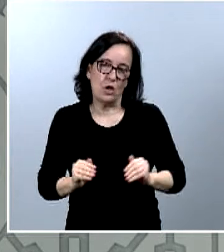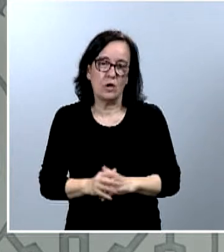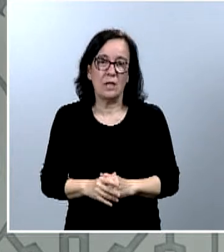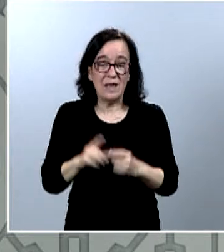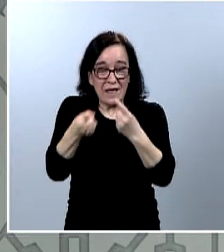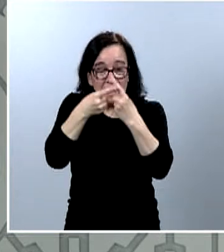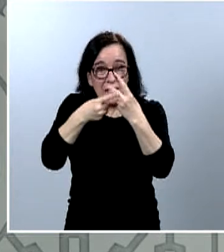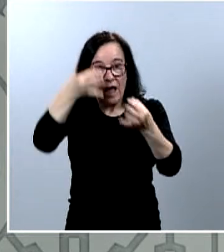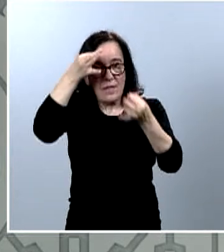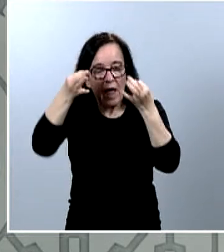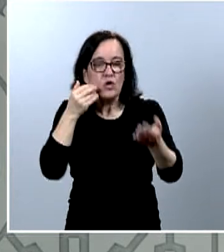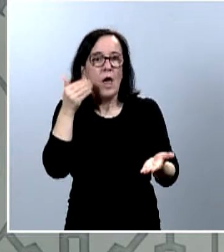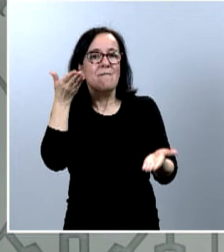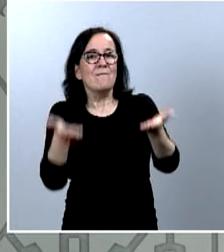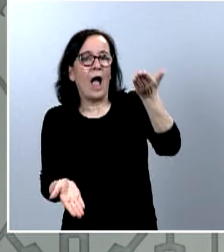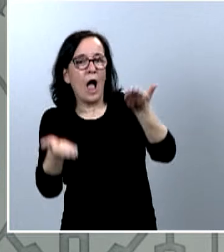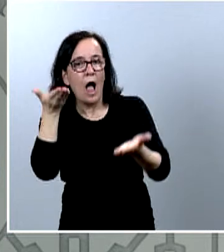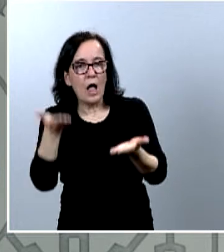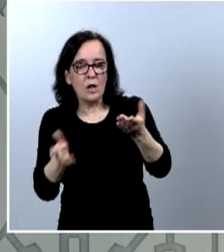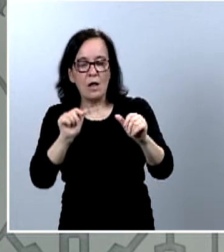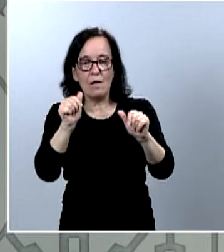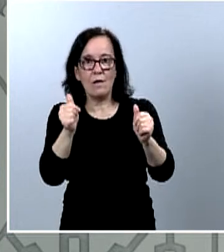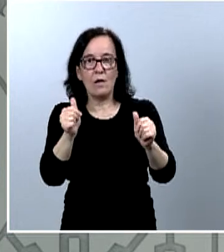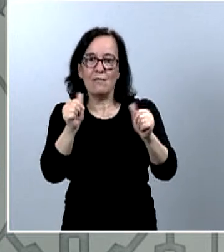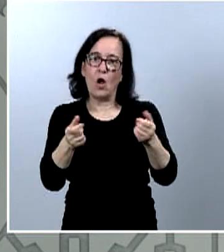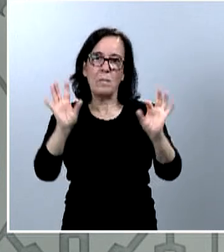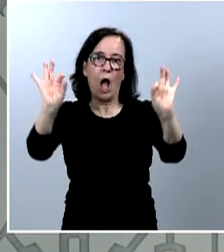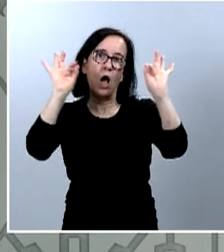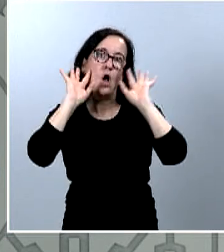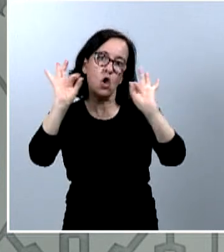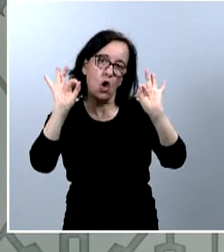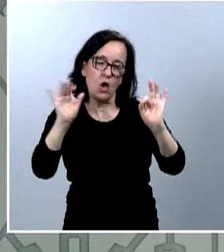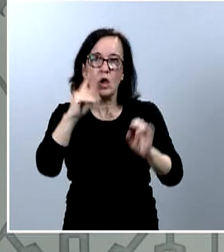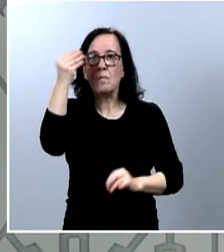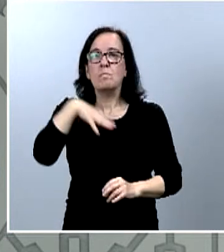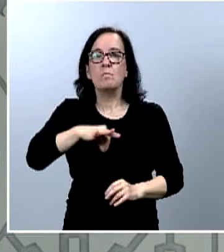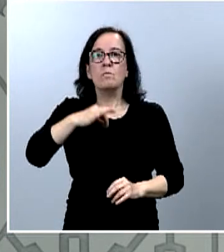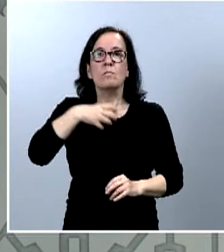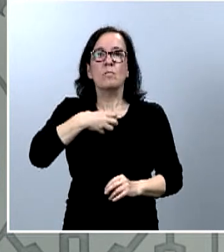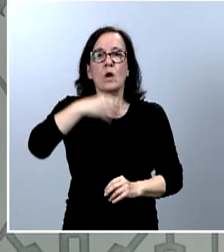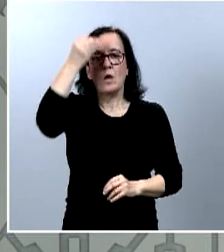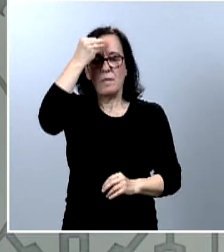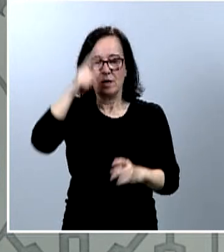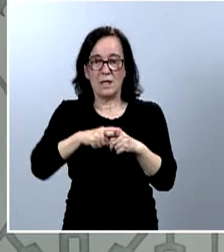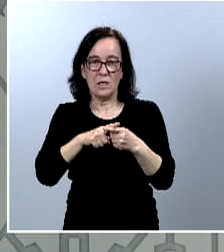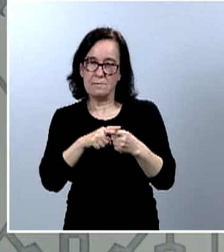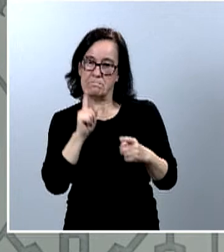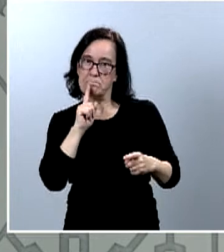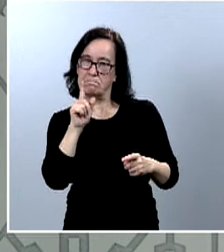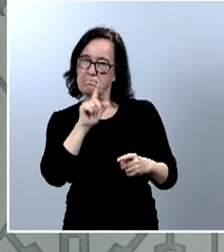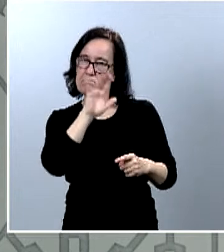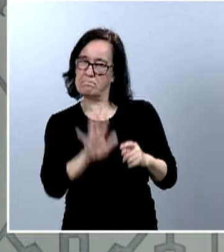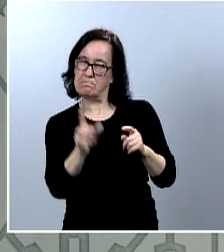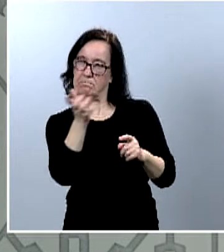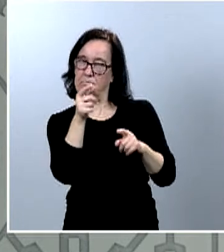tienen que valorar de la forma más coherente posible. No podemos pensar que un cuadro sospechoso es igual de